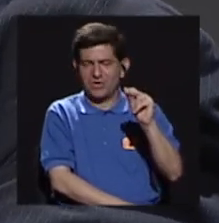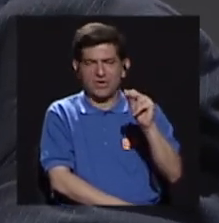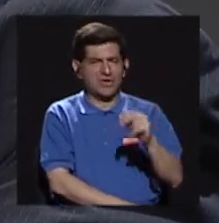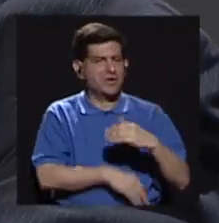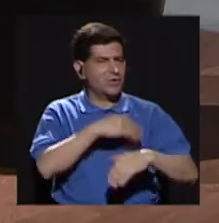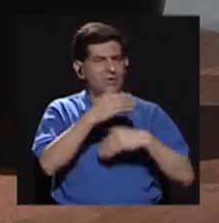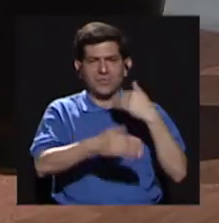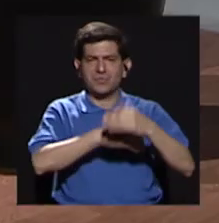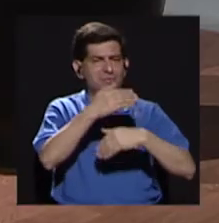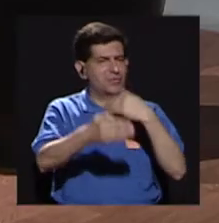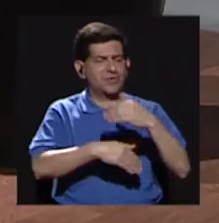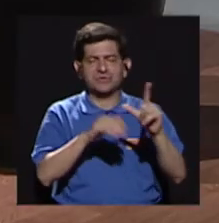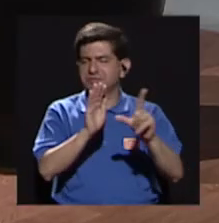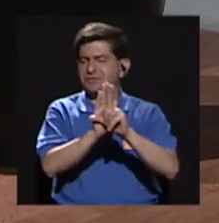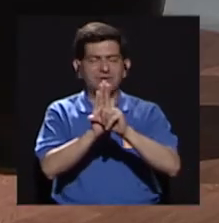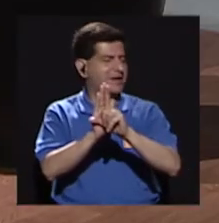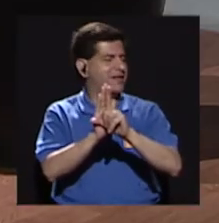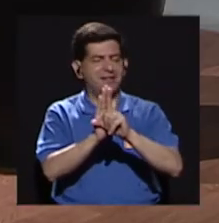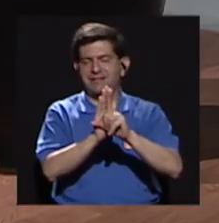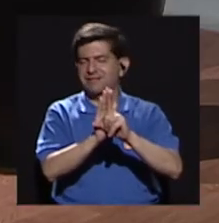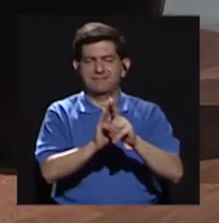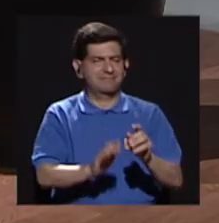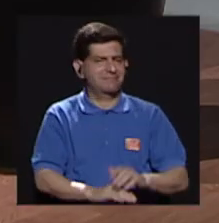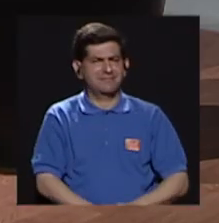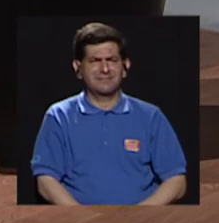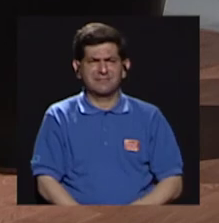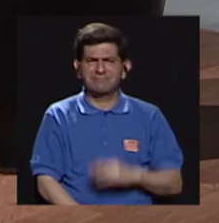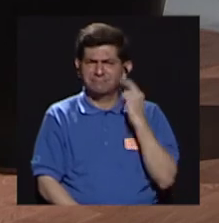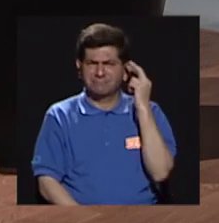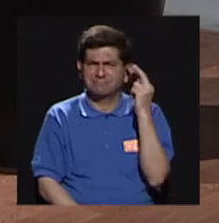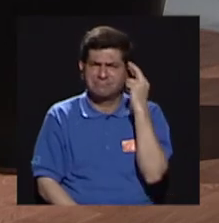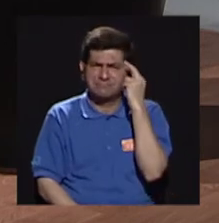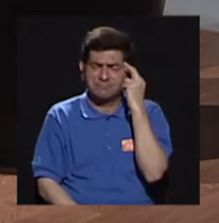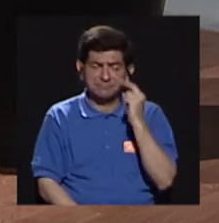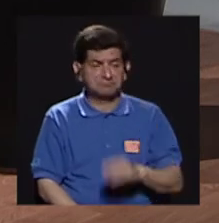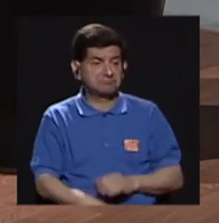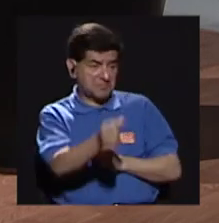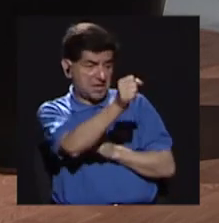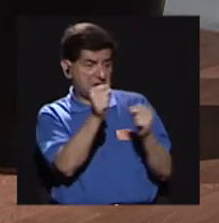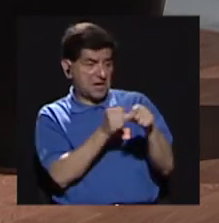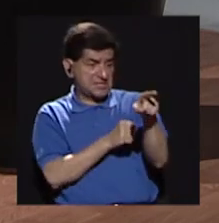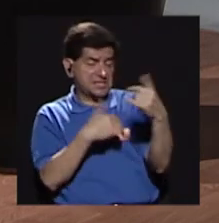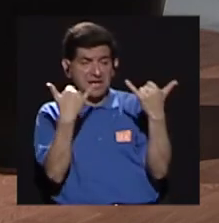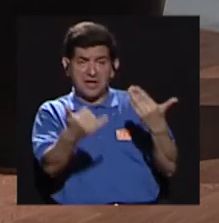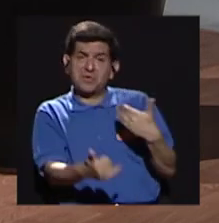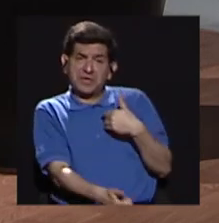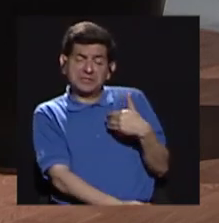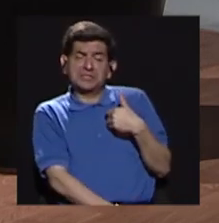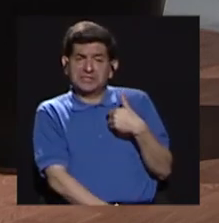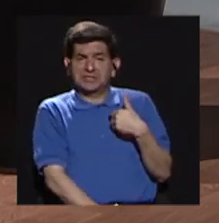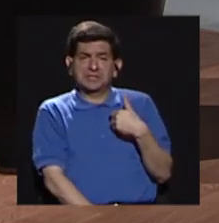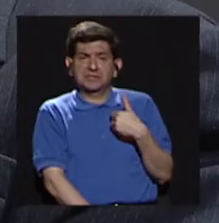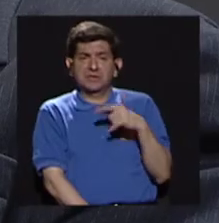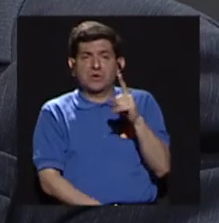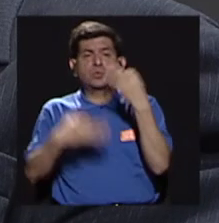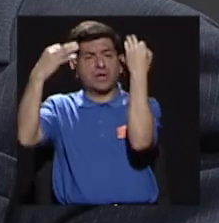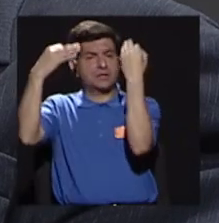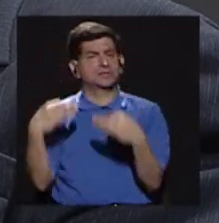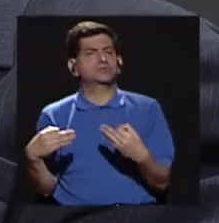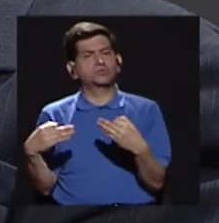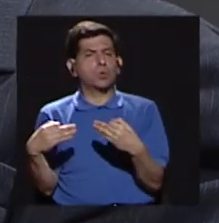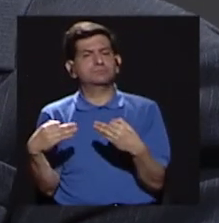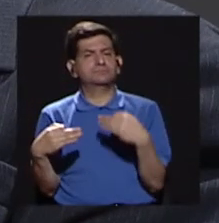procesal legal por qué por qué por qué ahora la sala tiene ante sí una decisión